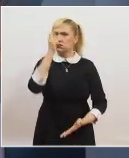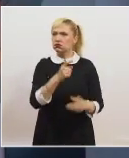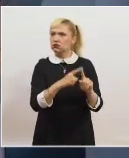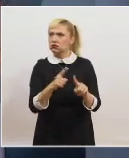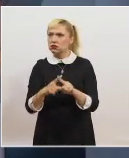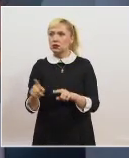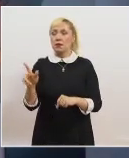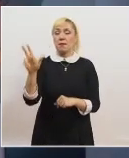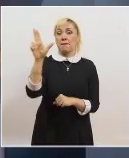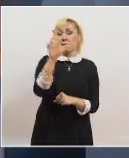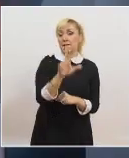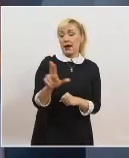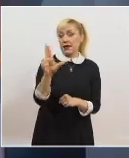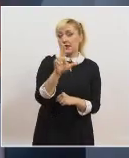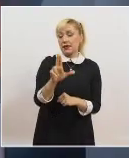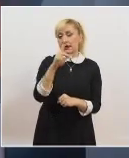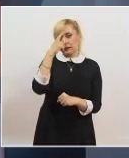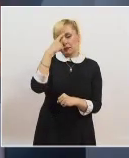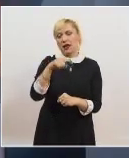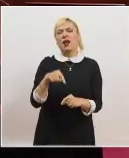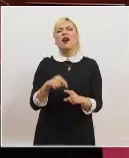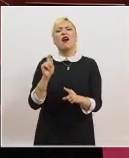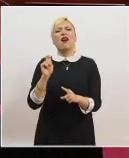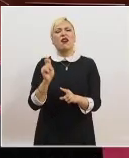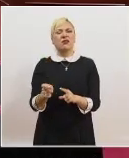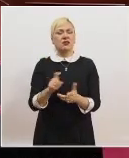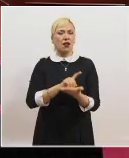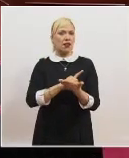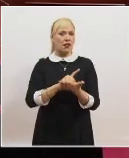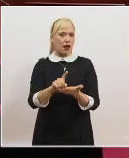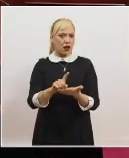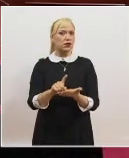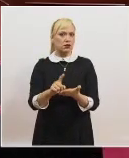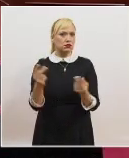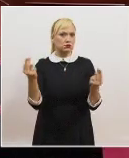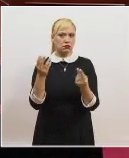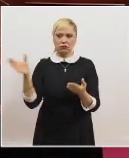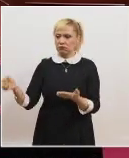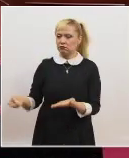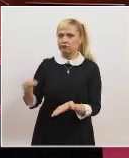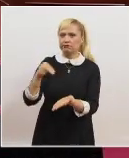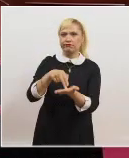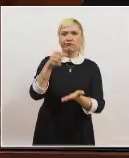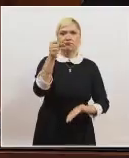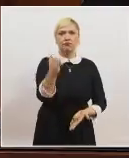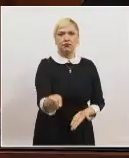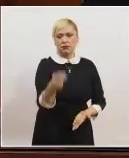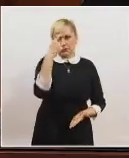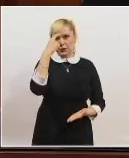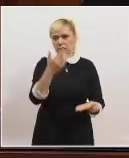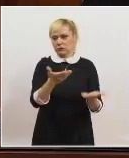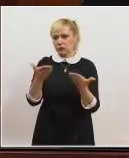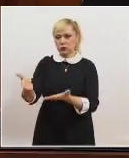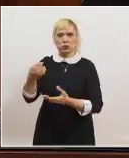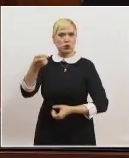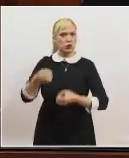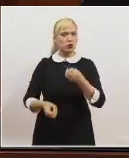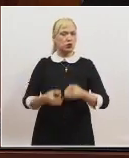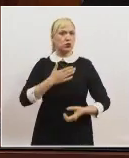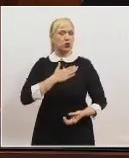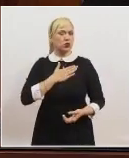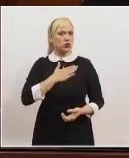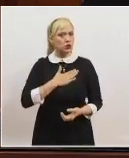El martes, un criterio para garantizar el derecho de audiencia y de acceso a la justicia. Esto